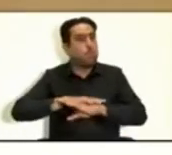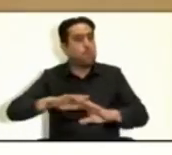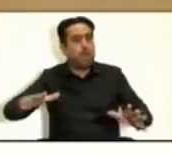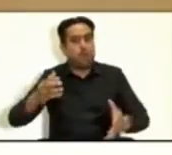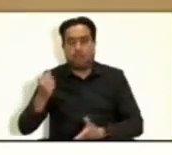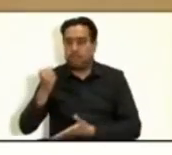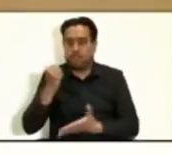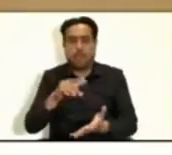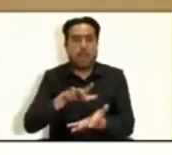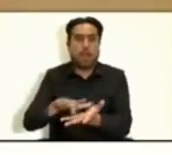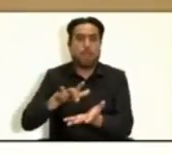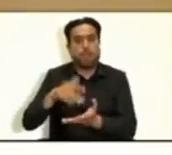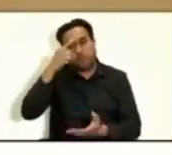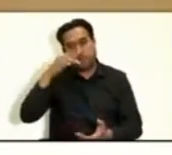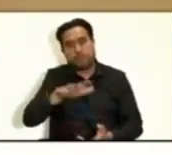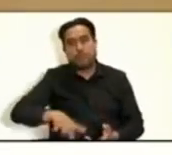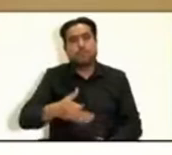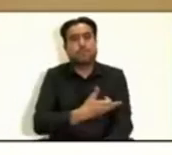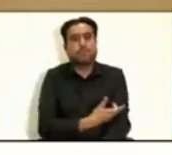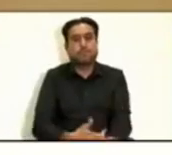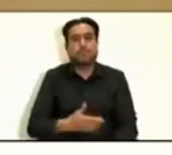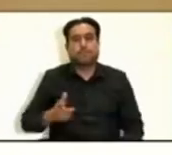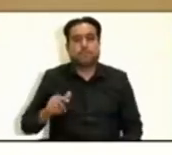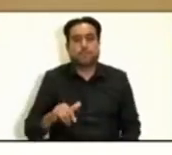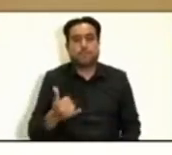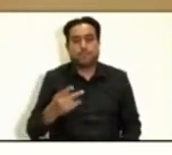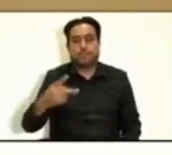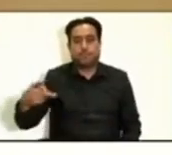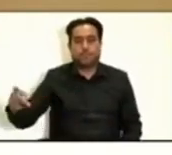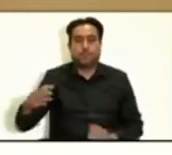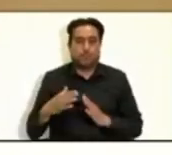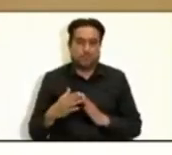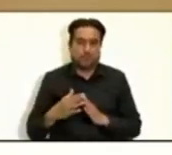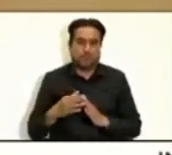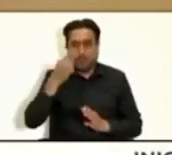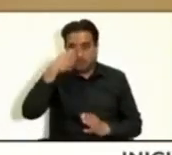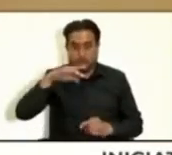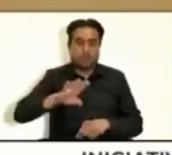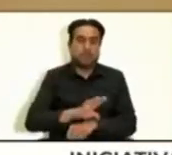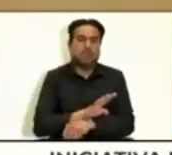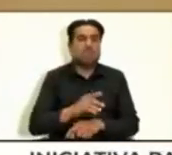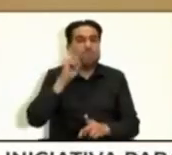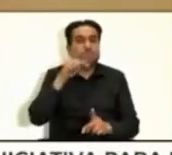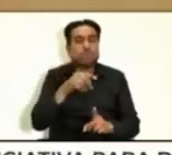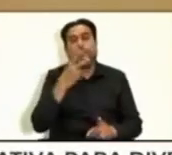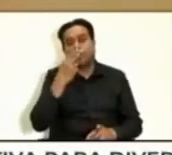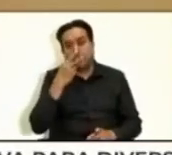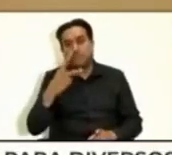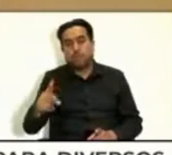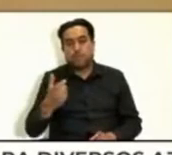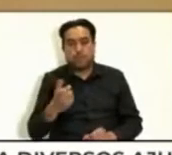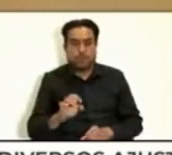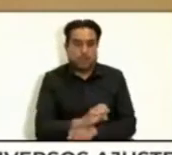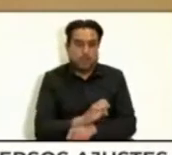en el ingreso de las familias guanajuatenses y sus hogares que que beneficiaría en la mejora de su economía